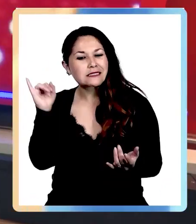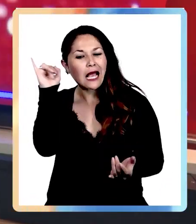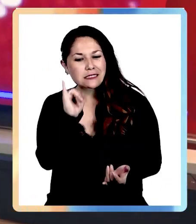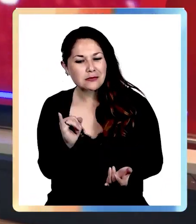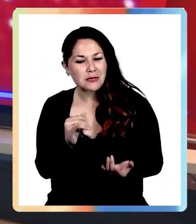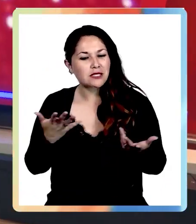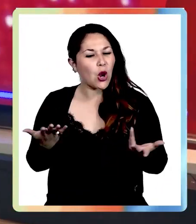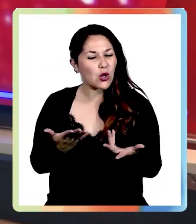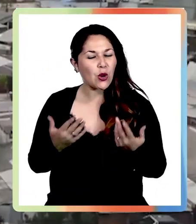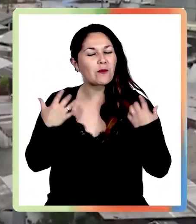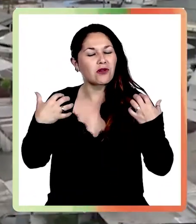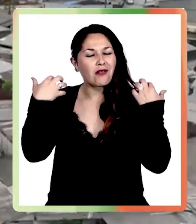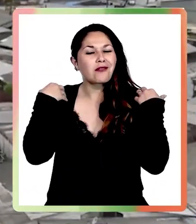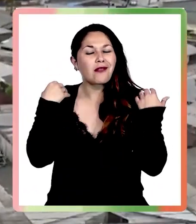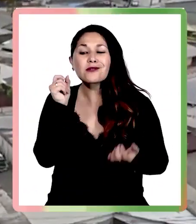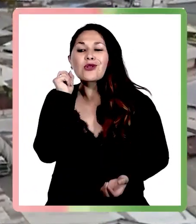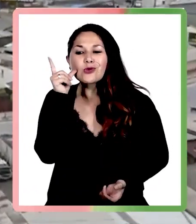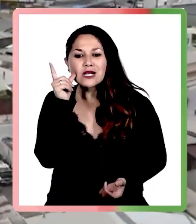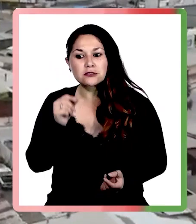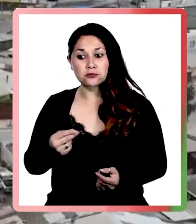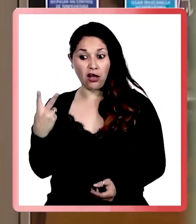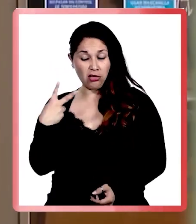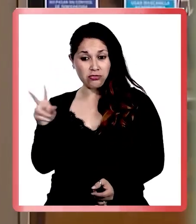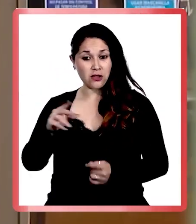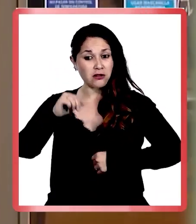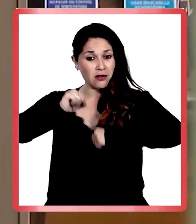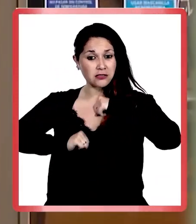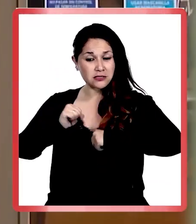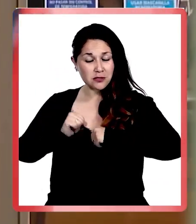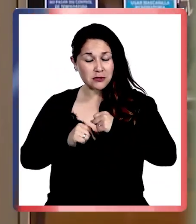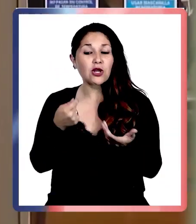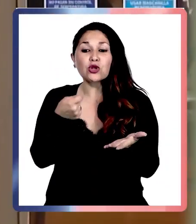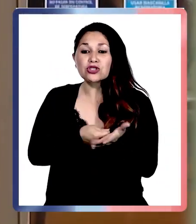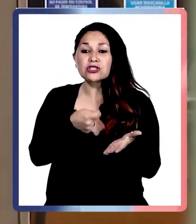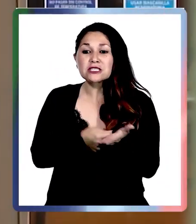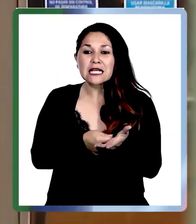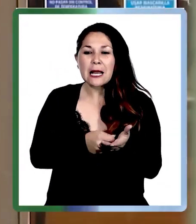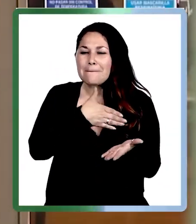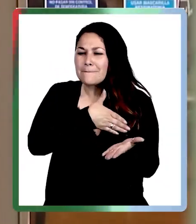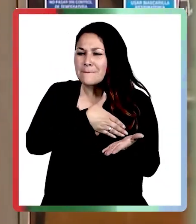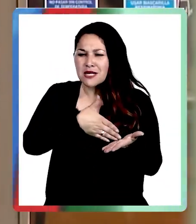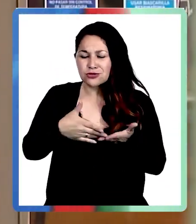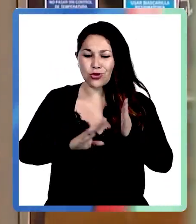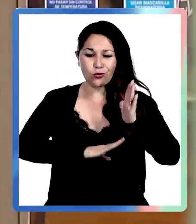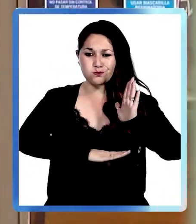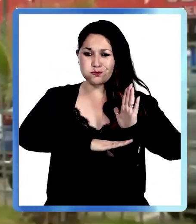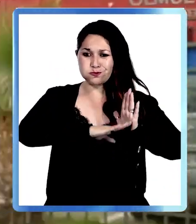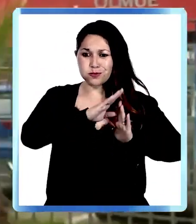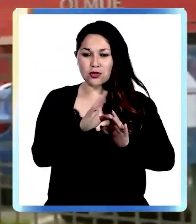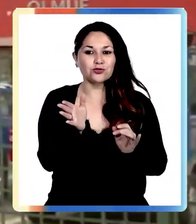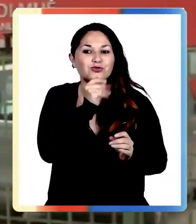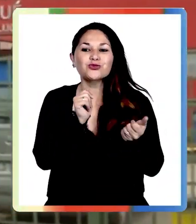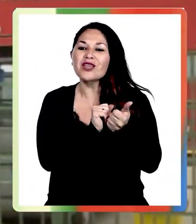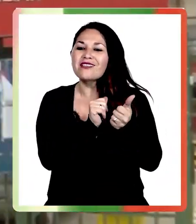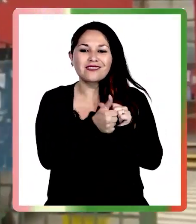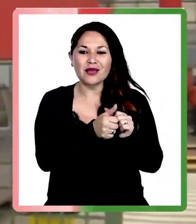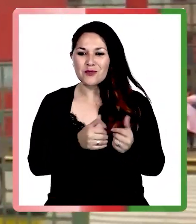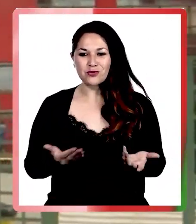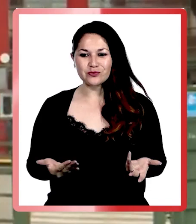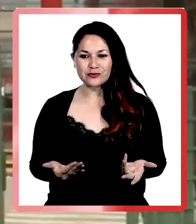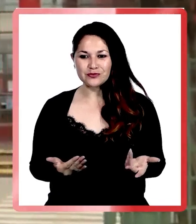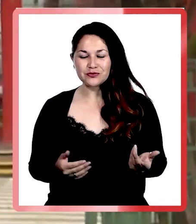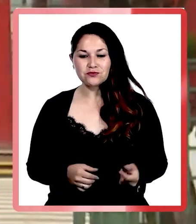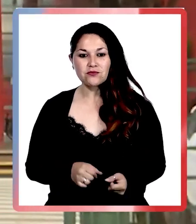hay aquí responsabilidad, en primer lugar, de las propias ISAPRES, porque mientras las utilidades fueron millonarias, no aceptaron cambios en el rayado de